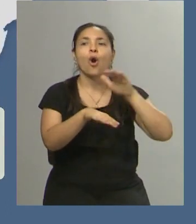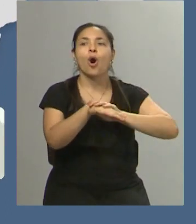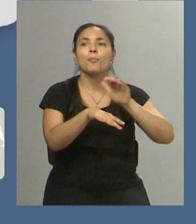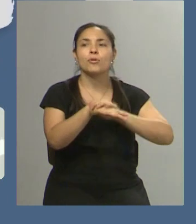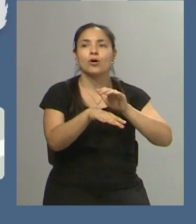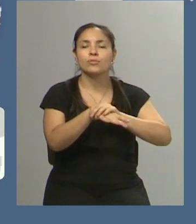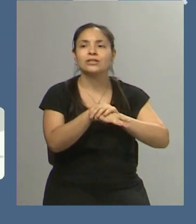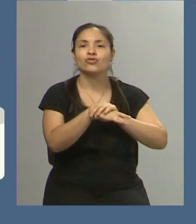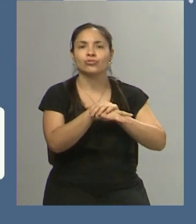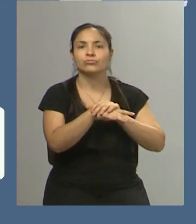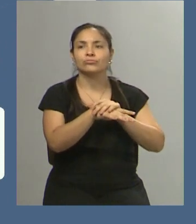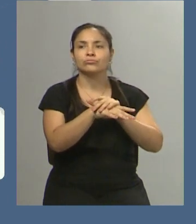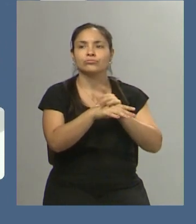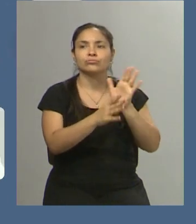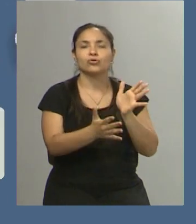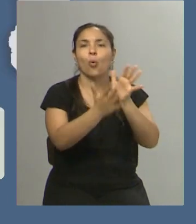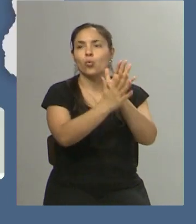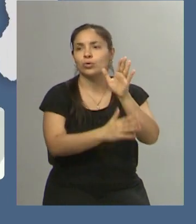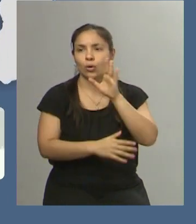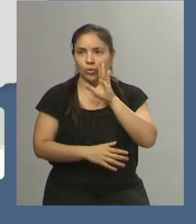los que estaban poniendo,